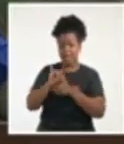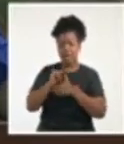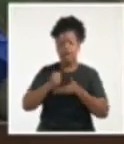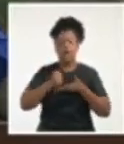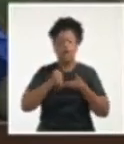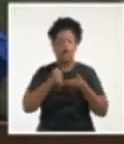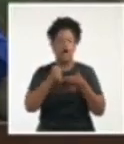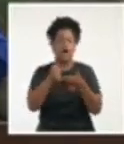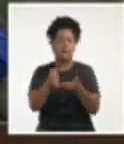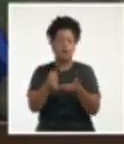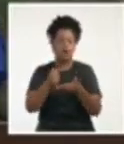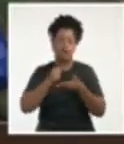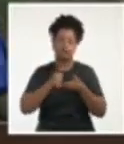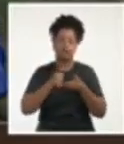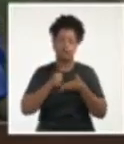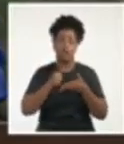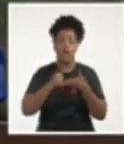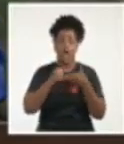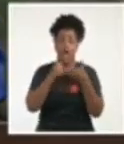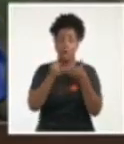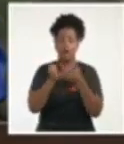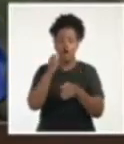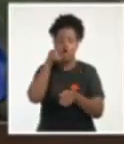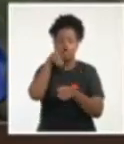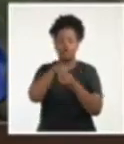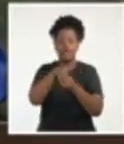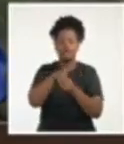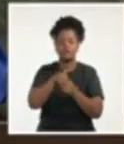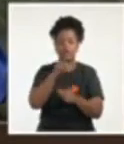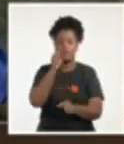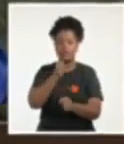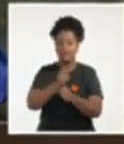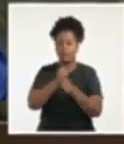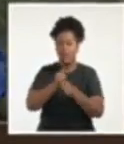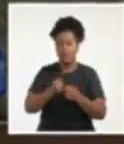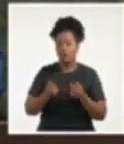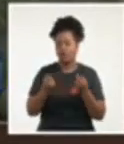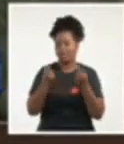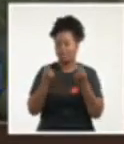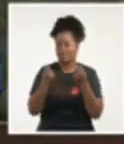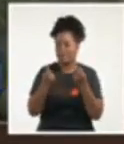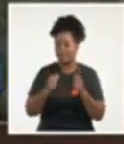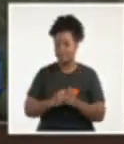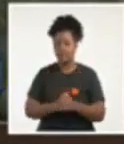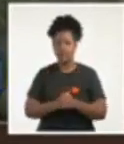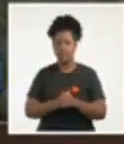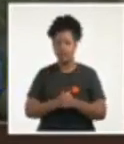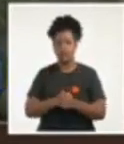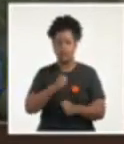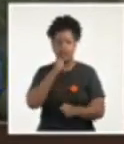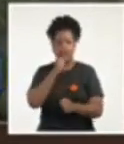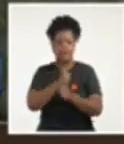apoyando desde todo punto de vista, desde el punto de vista financiero, desde el punto de vista